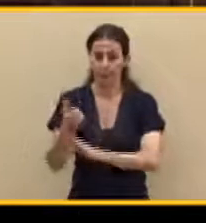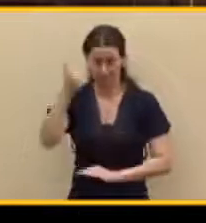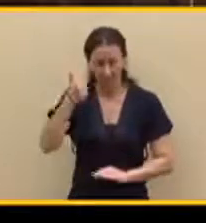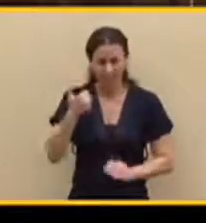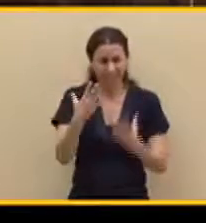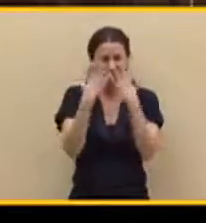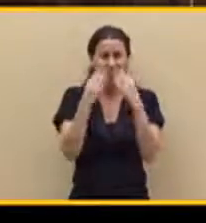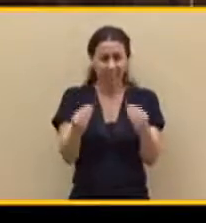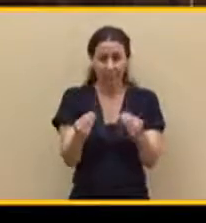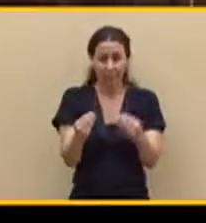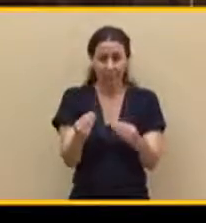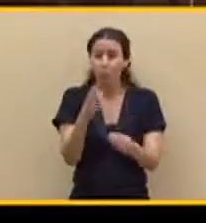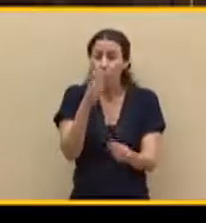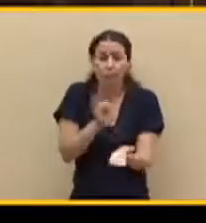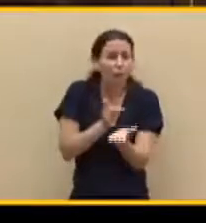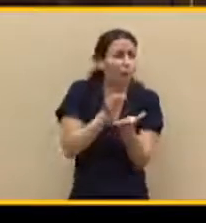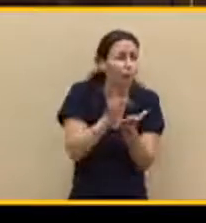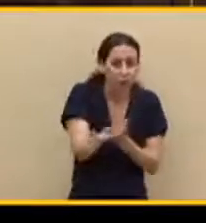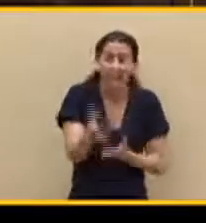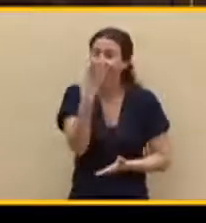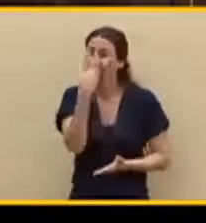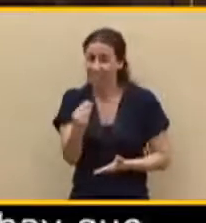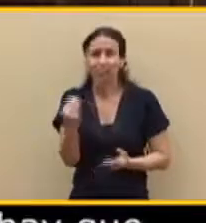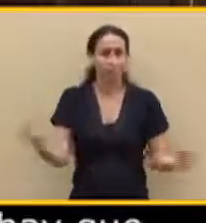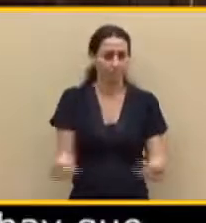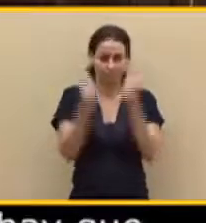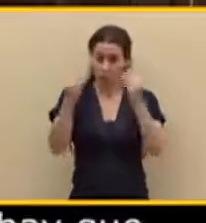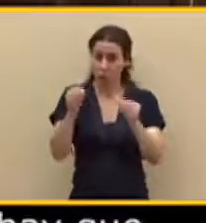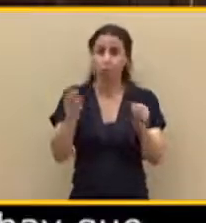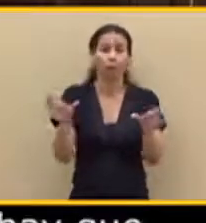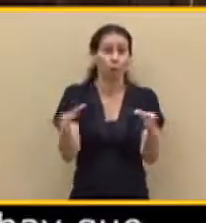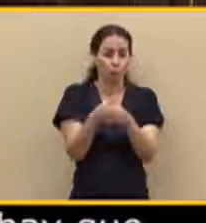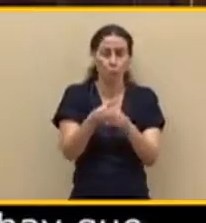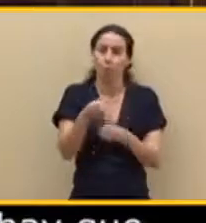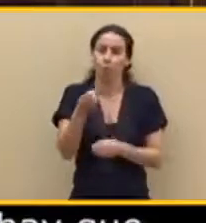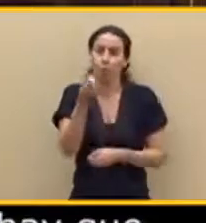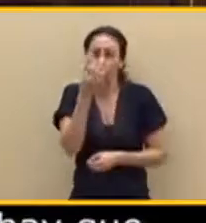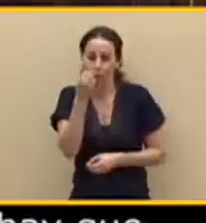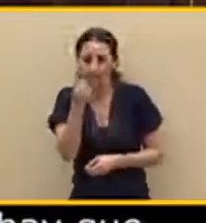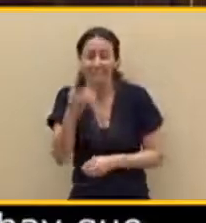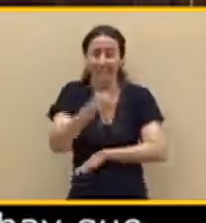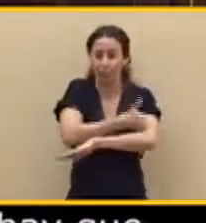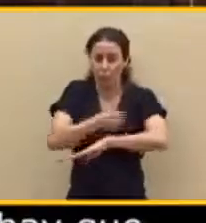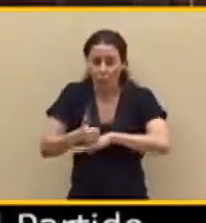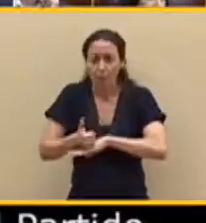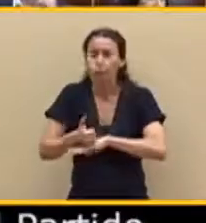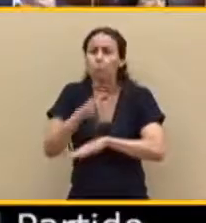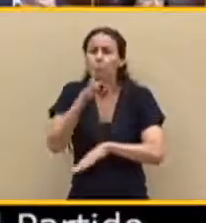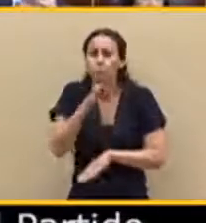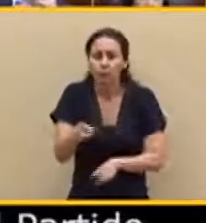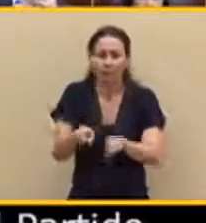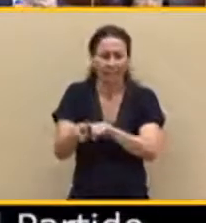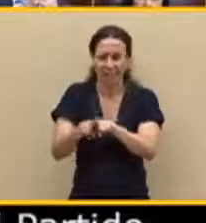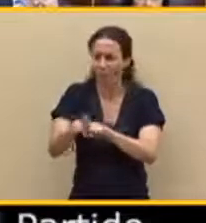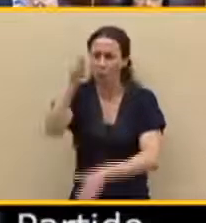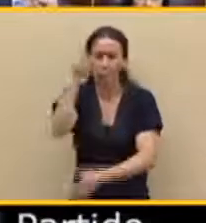que hay que echarlos? ¿Y entienden ahora mejor, señorías del Partido Socialista y señorías de Ciudadanos, por qué les hemos criticado tan duramente por